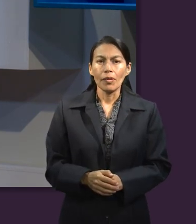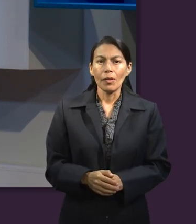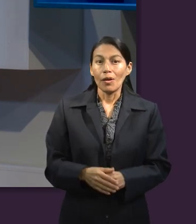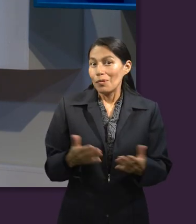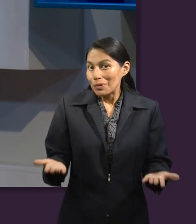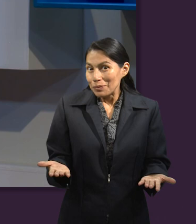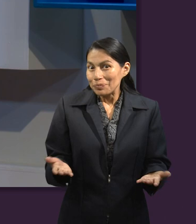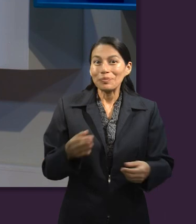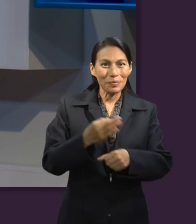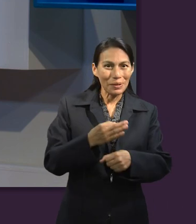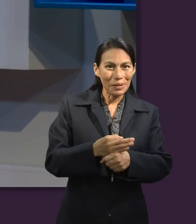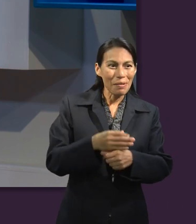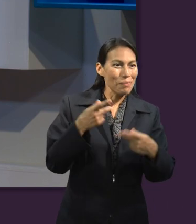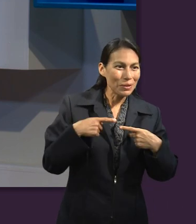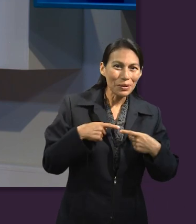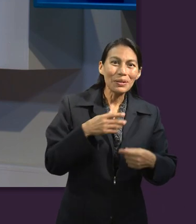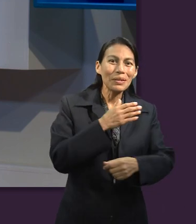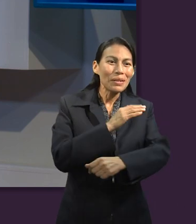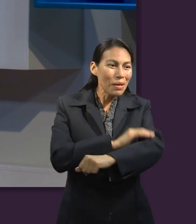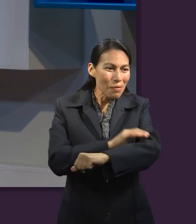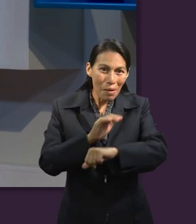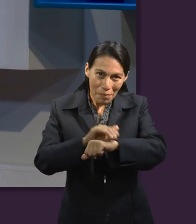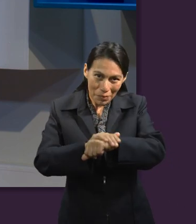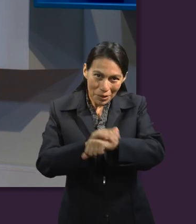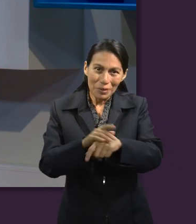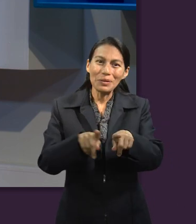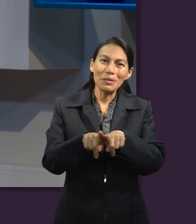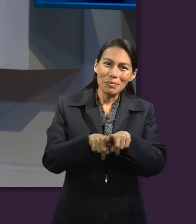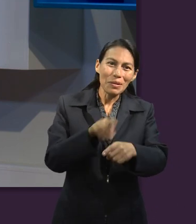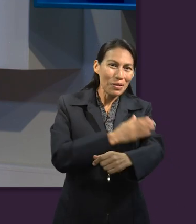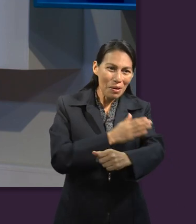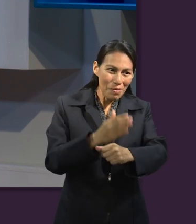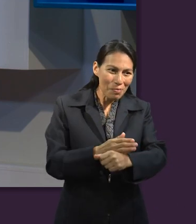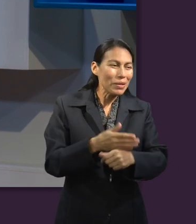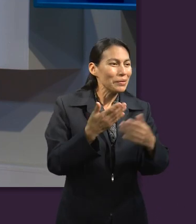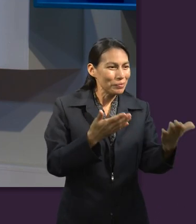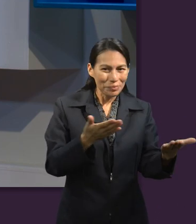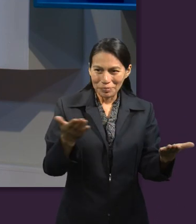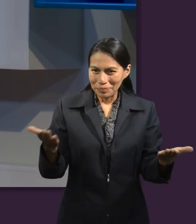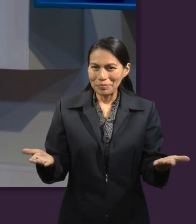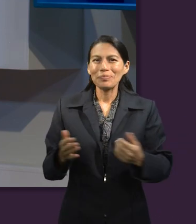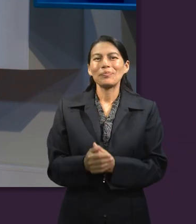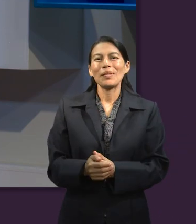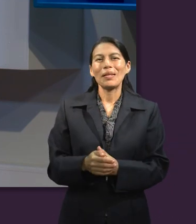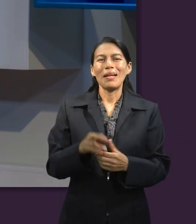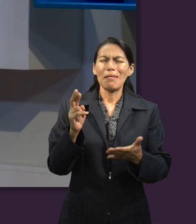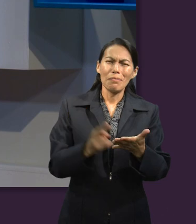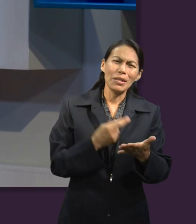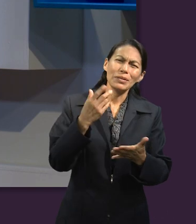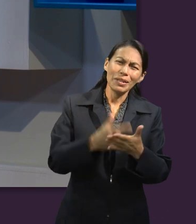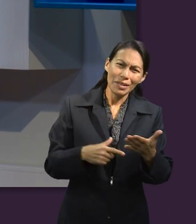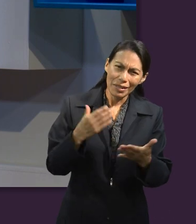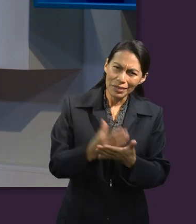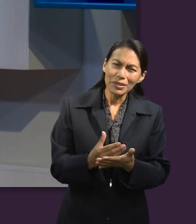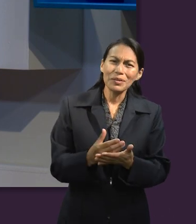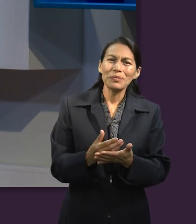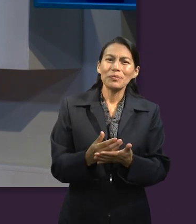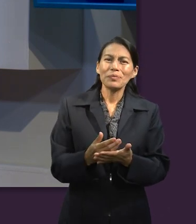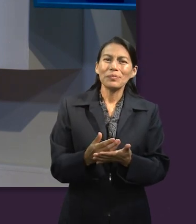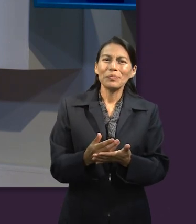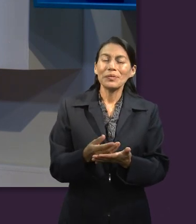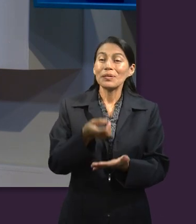y pues estoy aquí acompañado de nuestros amigos y hermanos que nos van a ayudar con este repaso de la lección